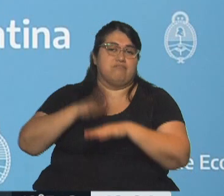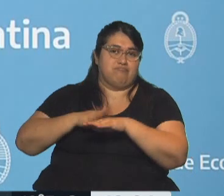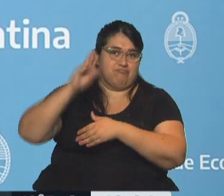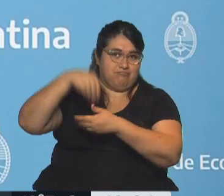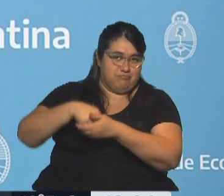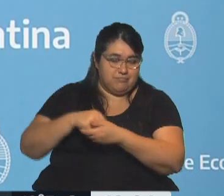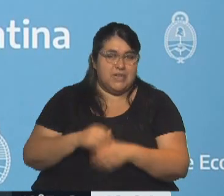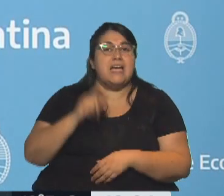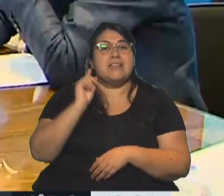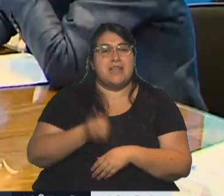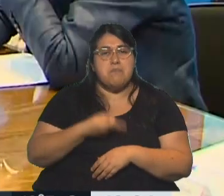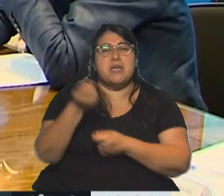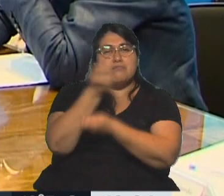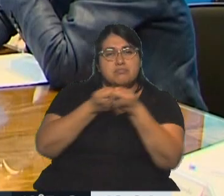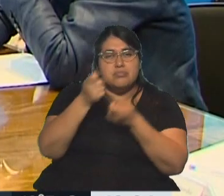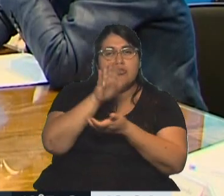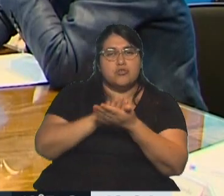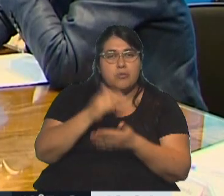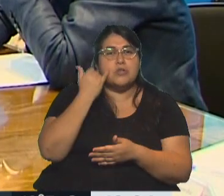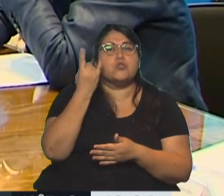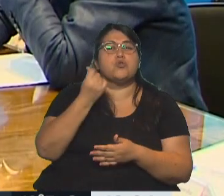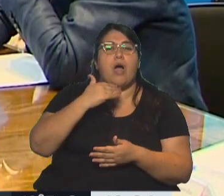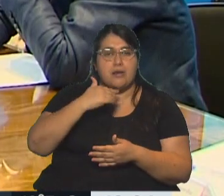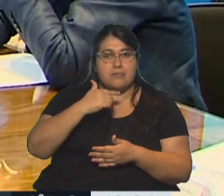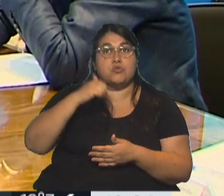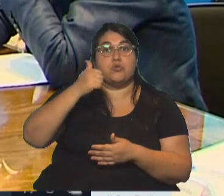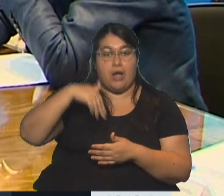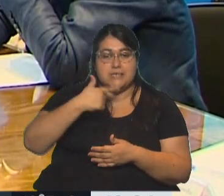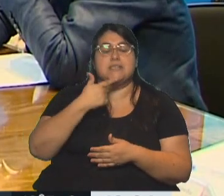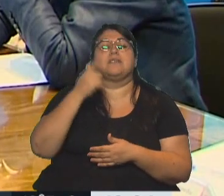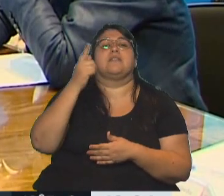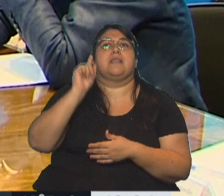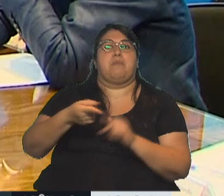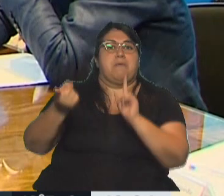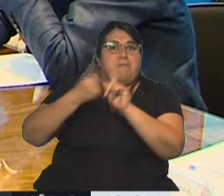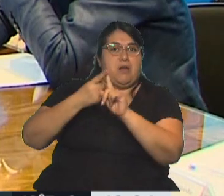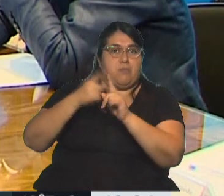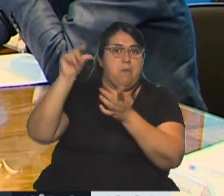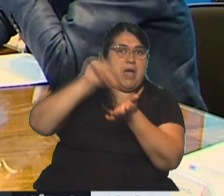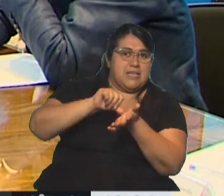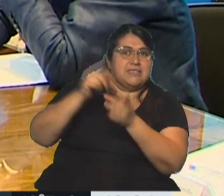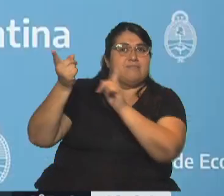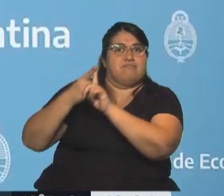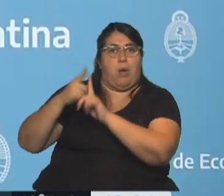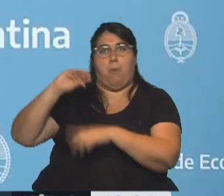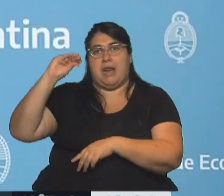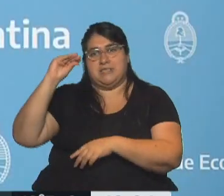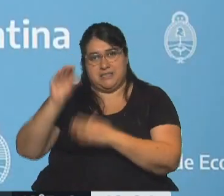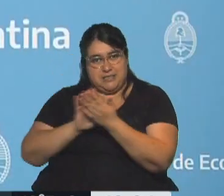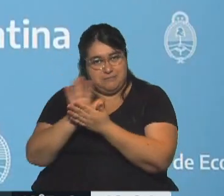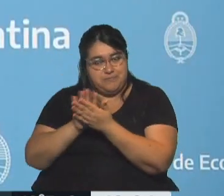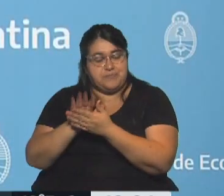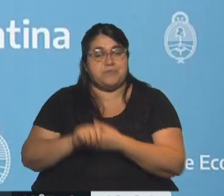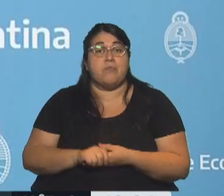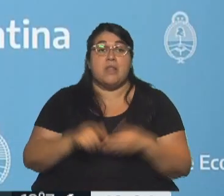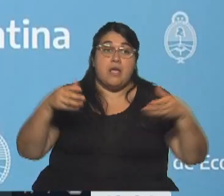amplíen el uso de los yuanes previstos por el swap para el intercambio comercial con el gigante asiático y con Brasil. La delegación